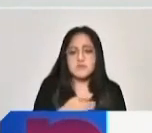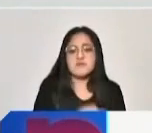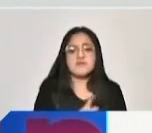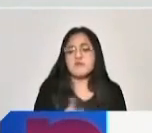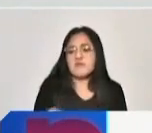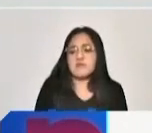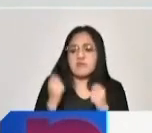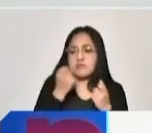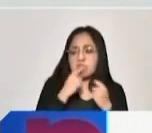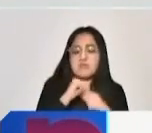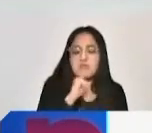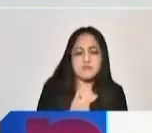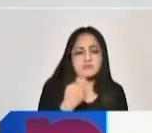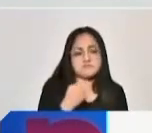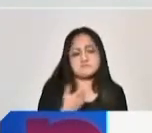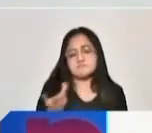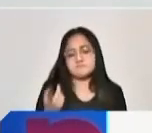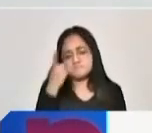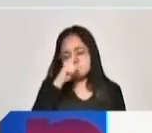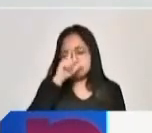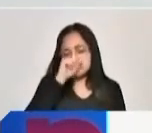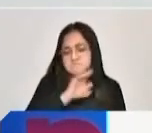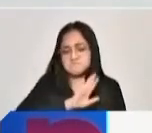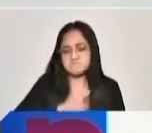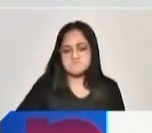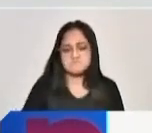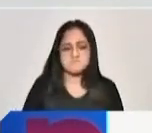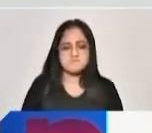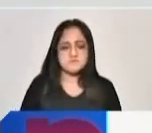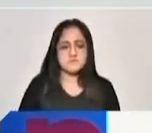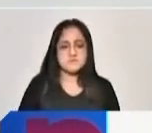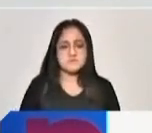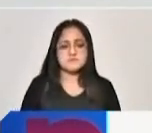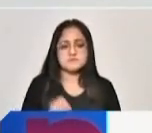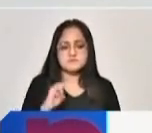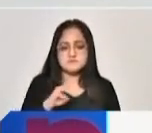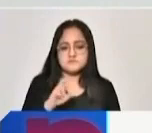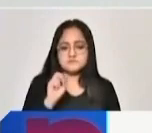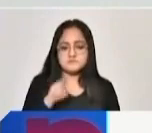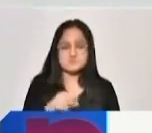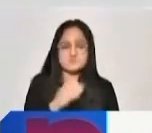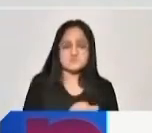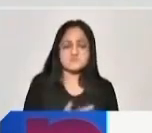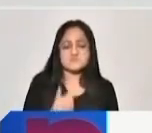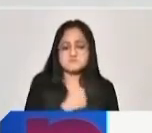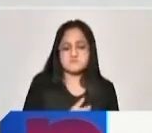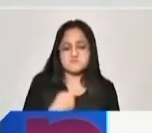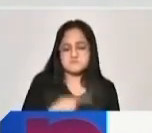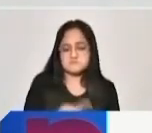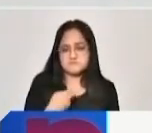los que son blancos para esta nueva cepa omicron y esta terrible enfermedad